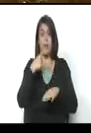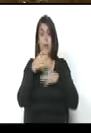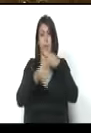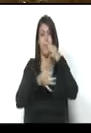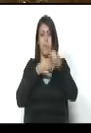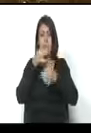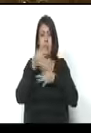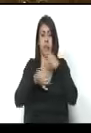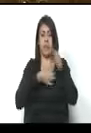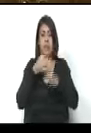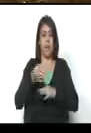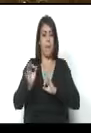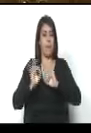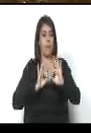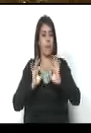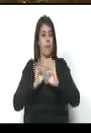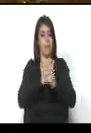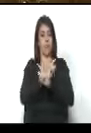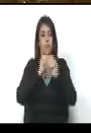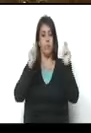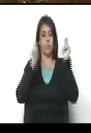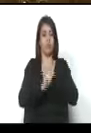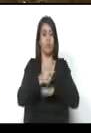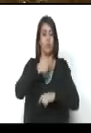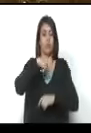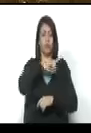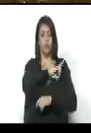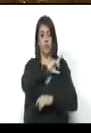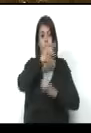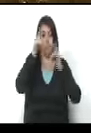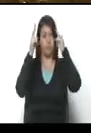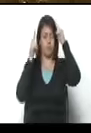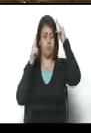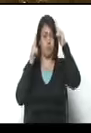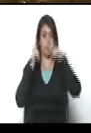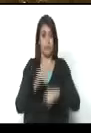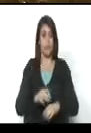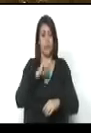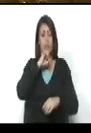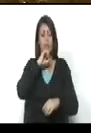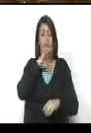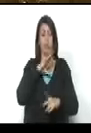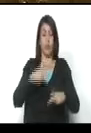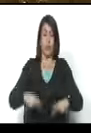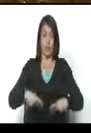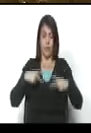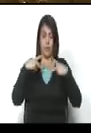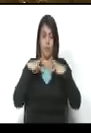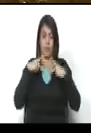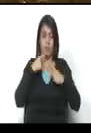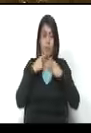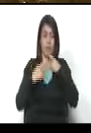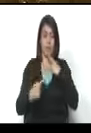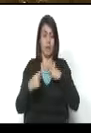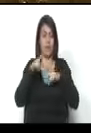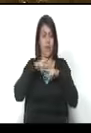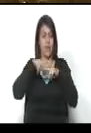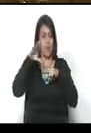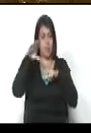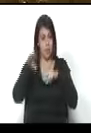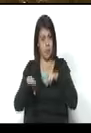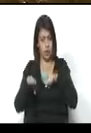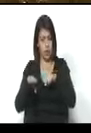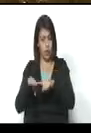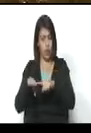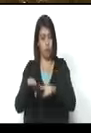hablan de esa capacidad transformadora de nuestro comandante Chávez. Una historia de vida que habla de su infancia,